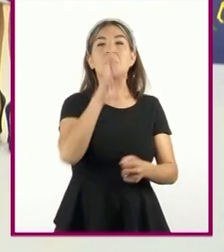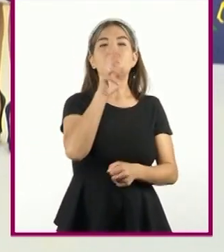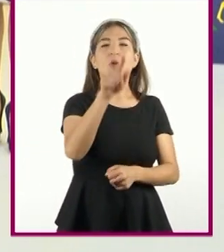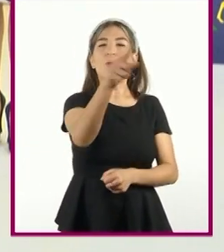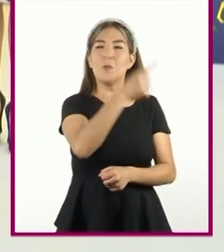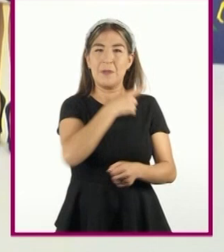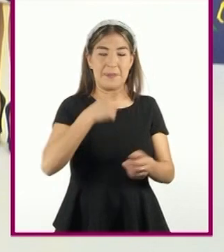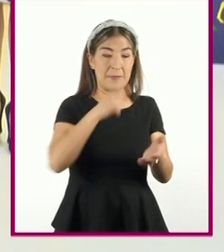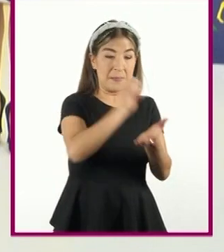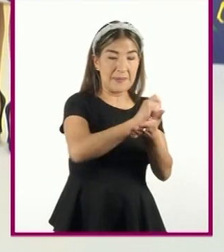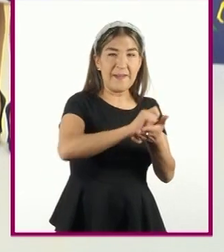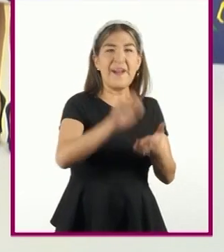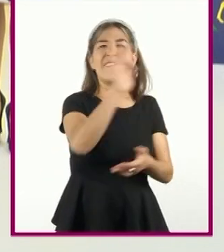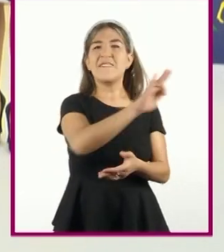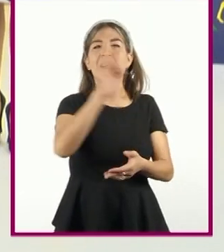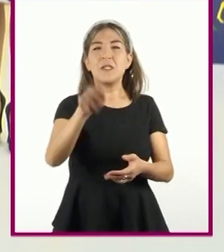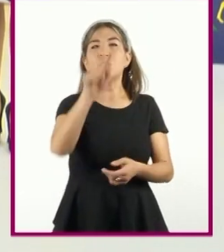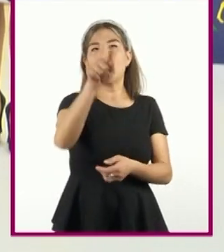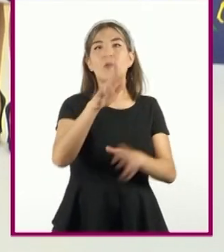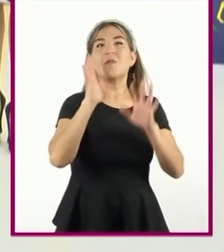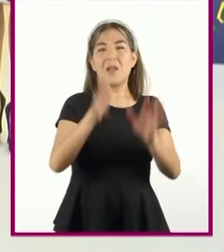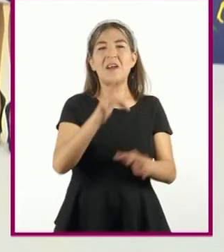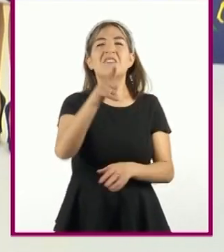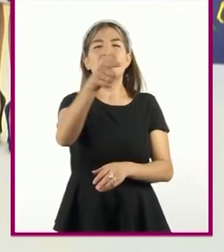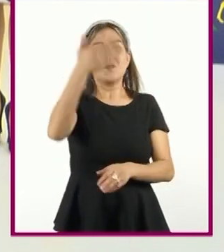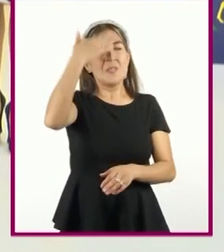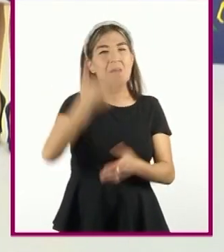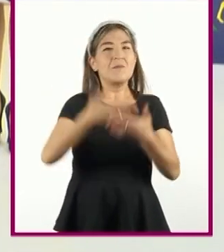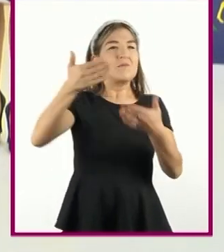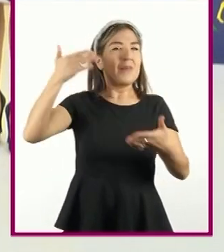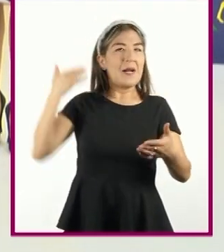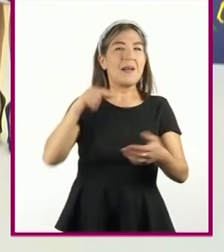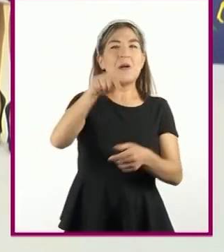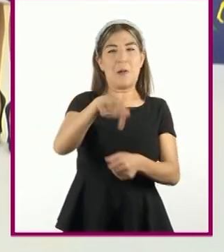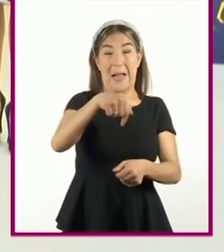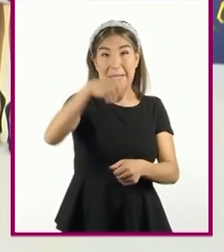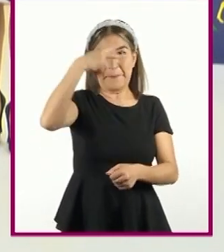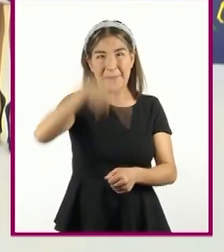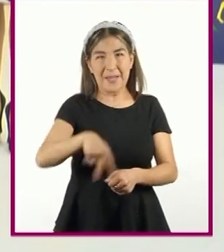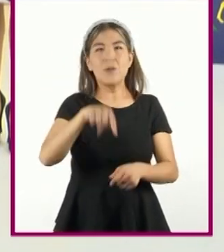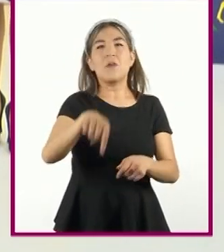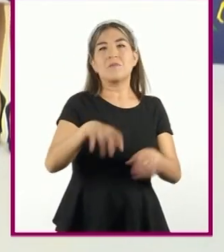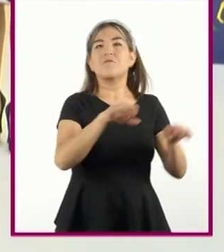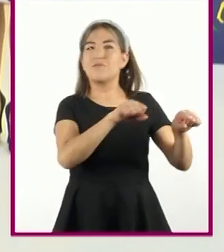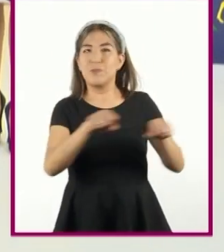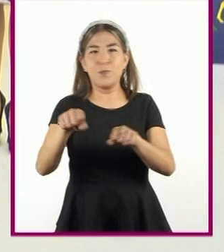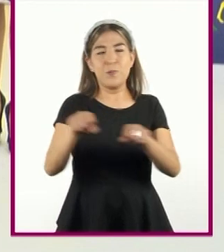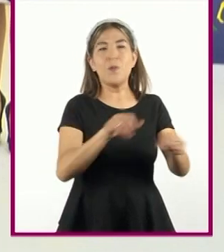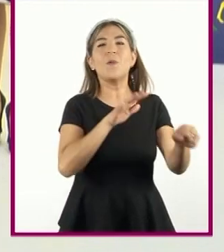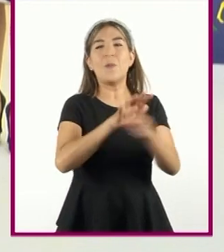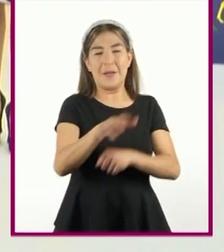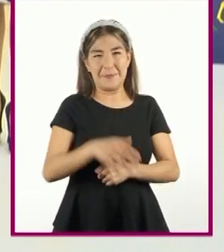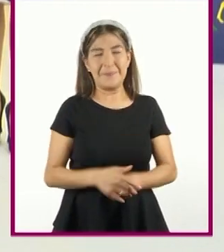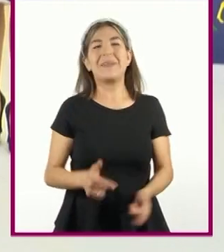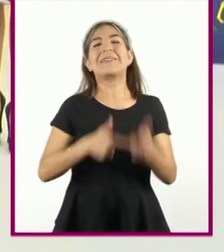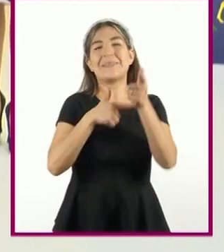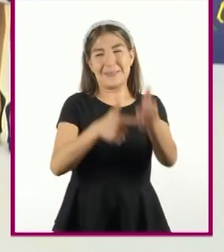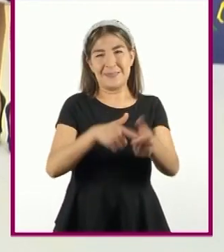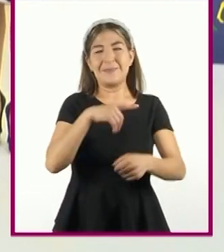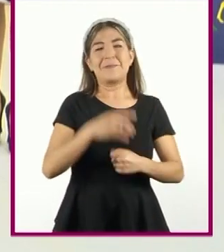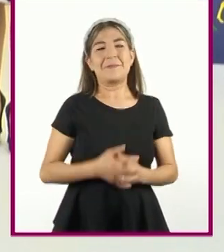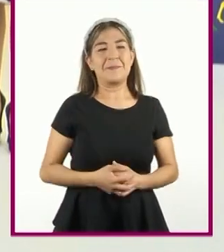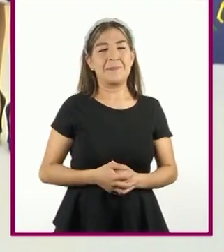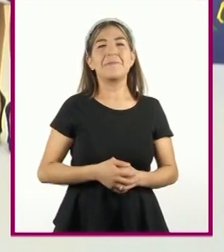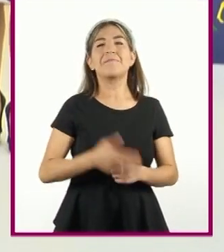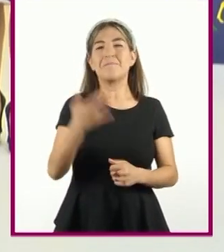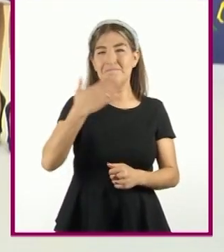escriban la fecha de algún sismo que ustedes sepan que haya ocurrido en nuestro país. Mientras tanto, continuemos.